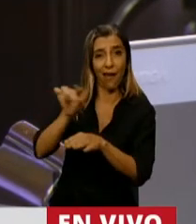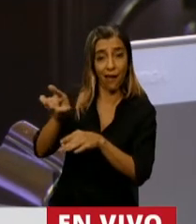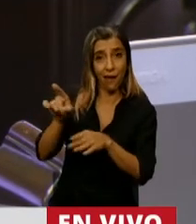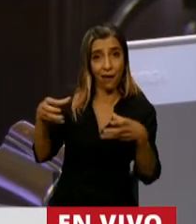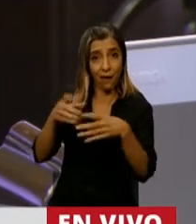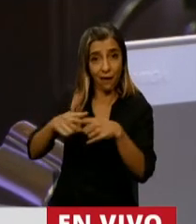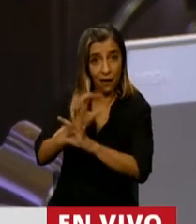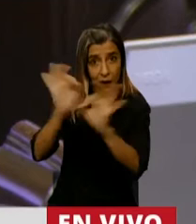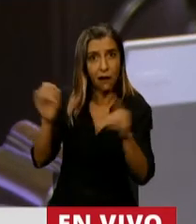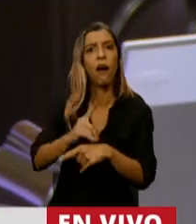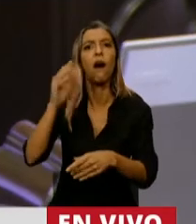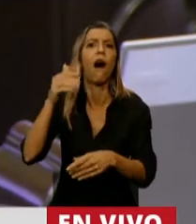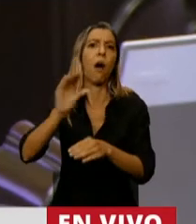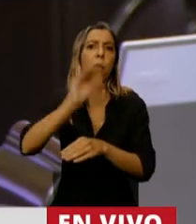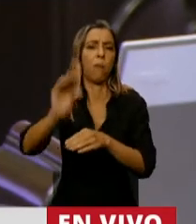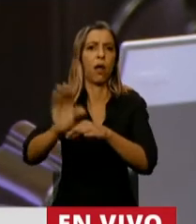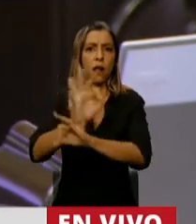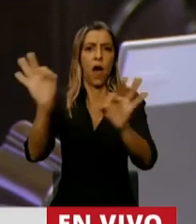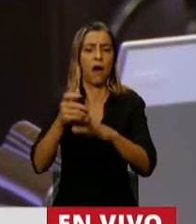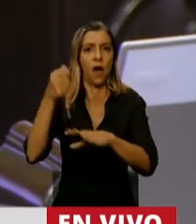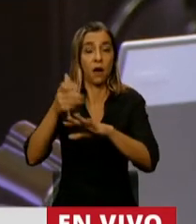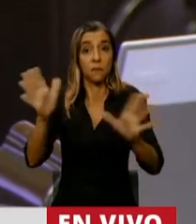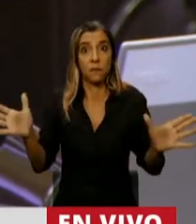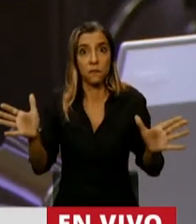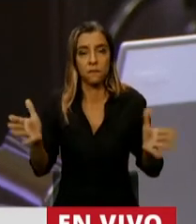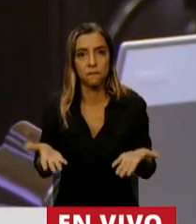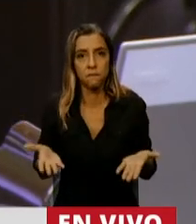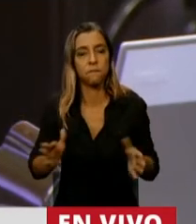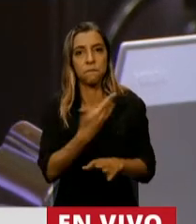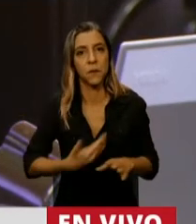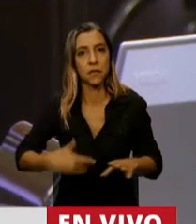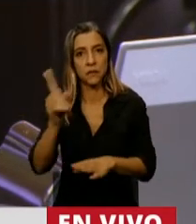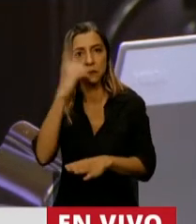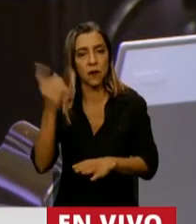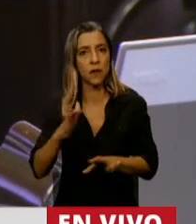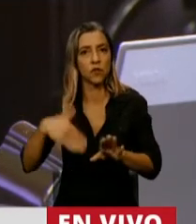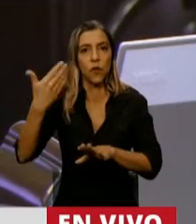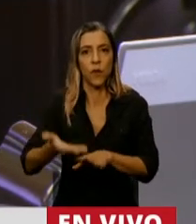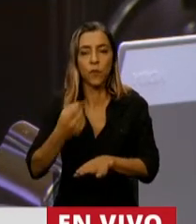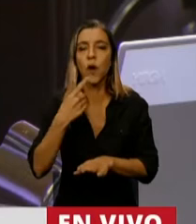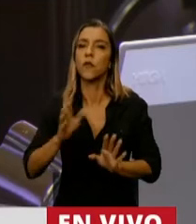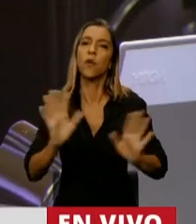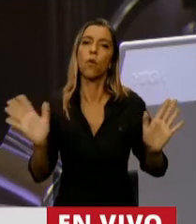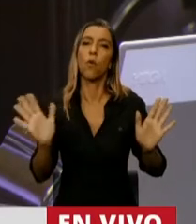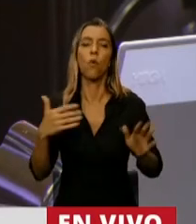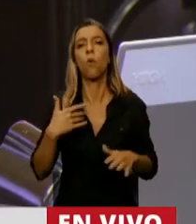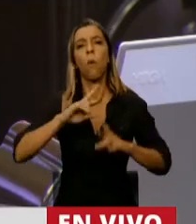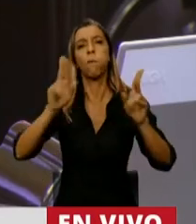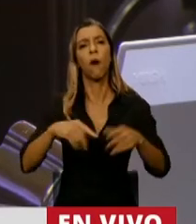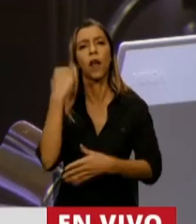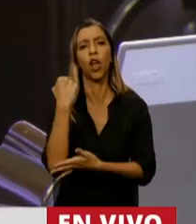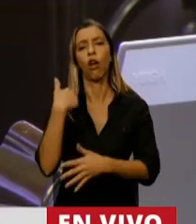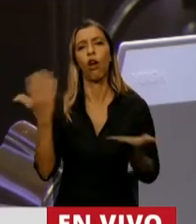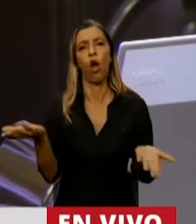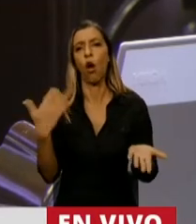tratar el presupuesto para el año que viene, después de que el presidente de la Nación dijera que no cree en los planes económicos, que no tienen